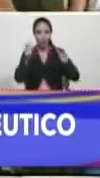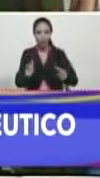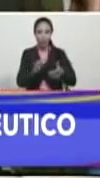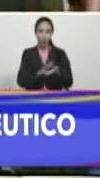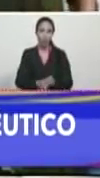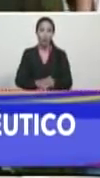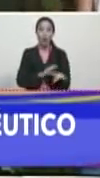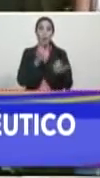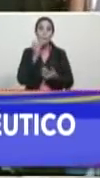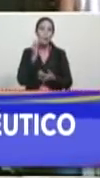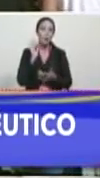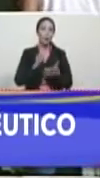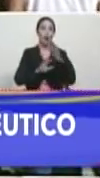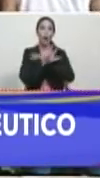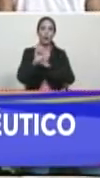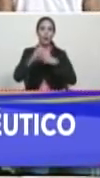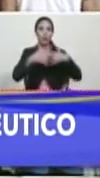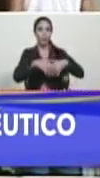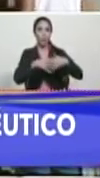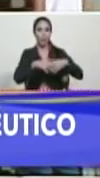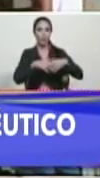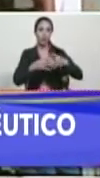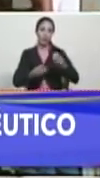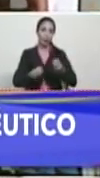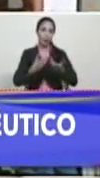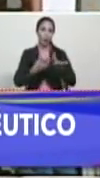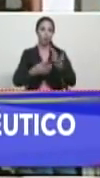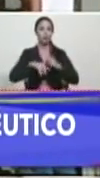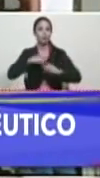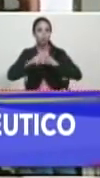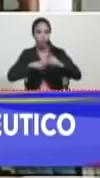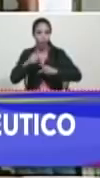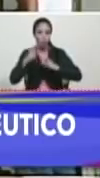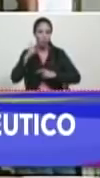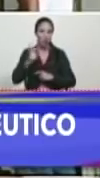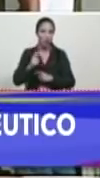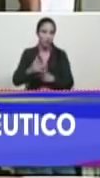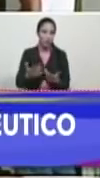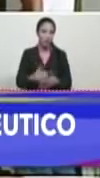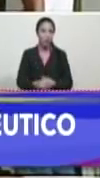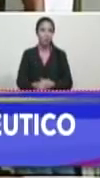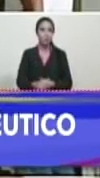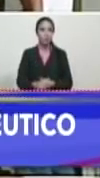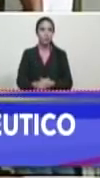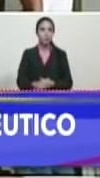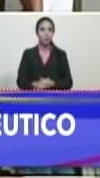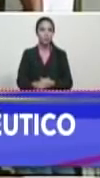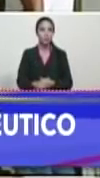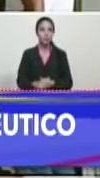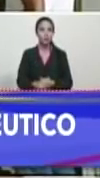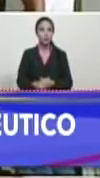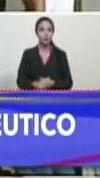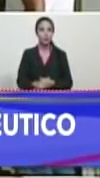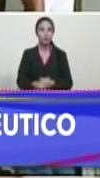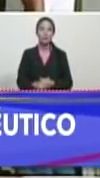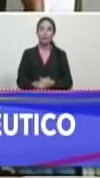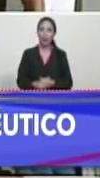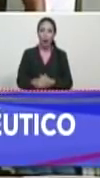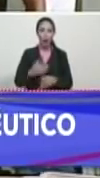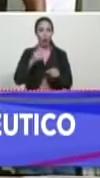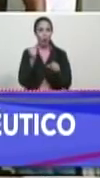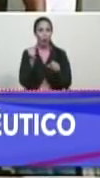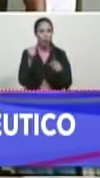30 empresas a ese principio activo que necesitan. Sin burocracia, con mucha